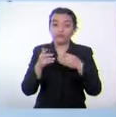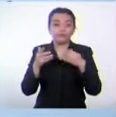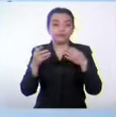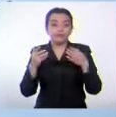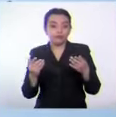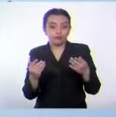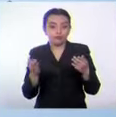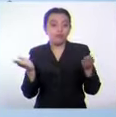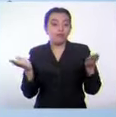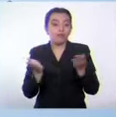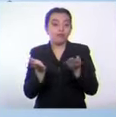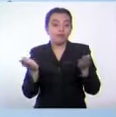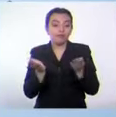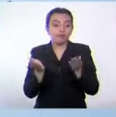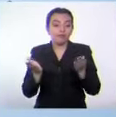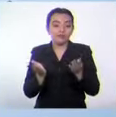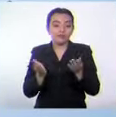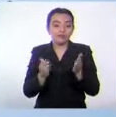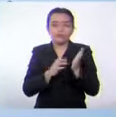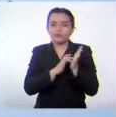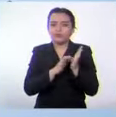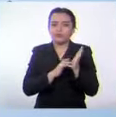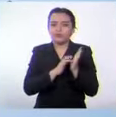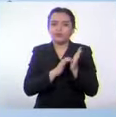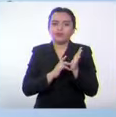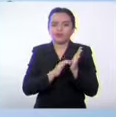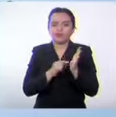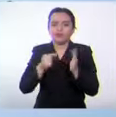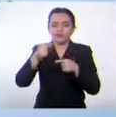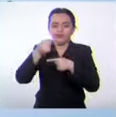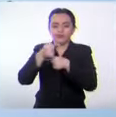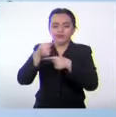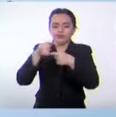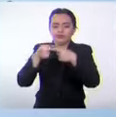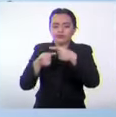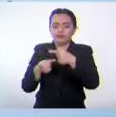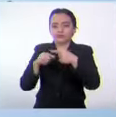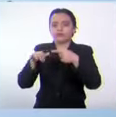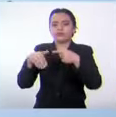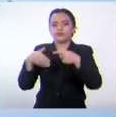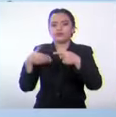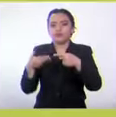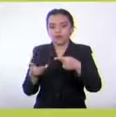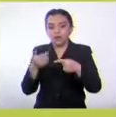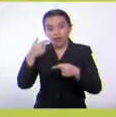a realizar un cálculo de los gramos de soluto en el siguiente ejemplo.